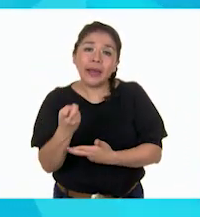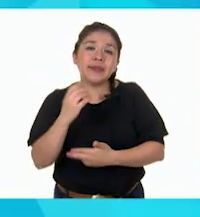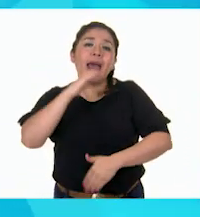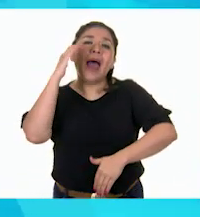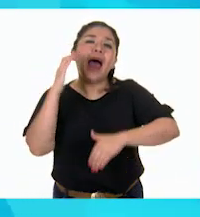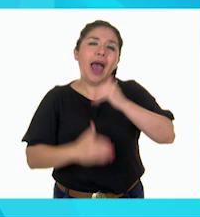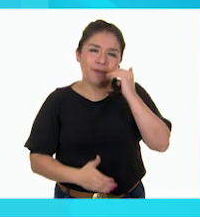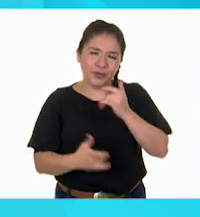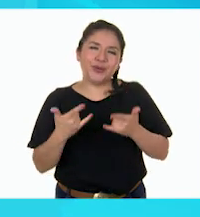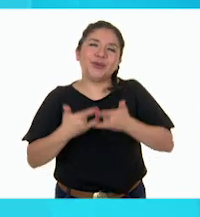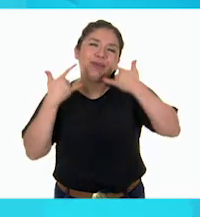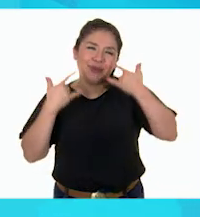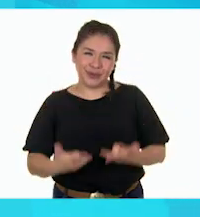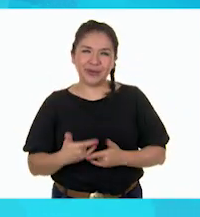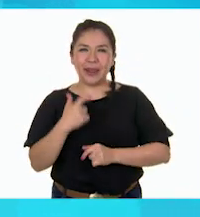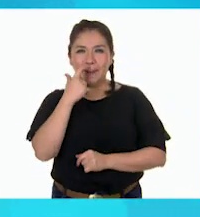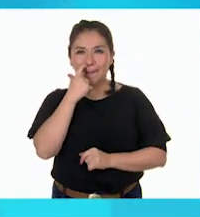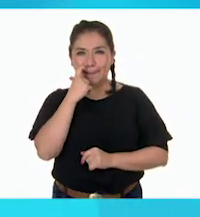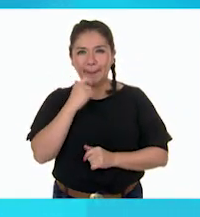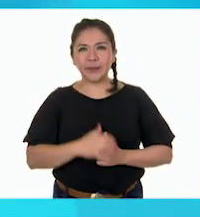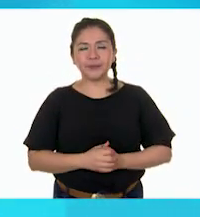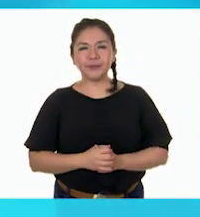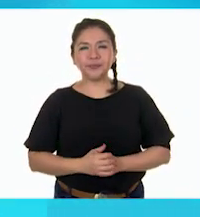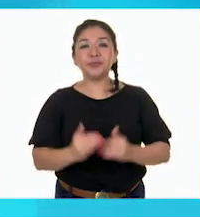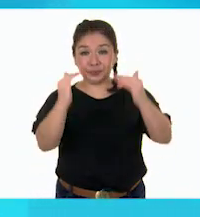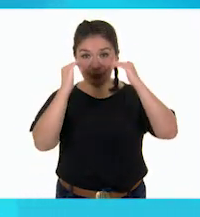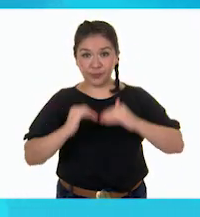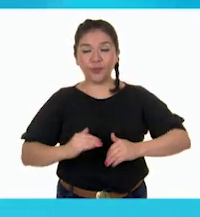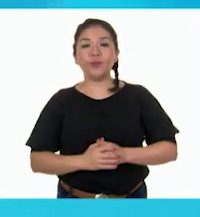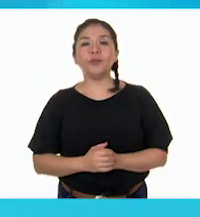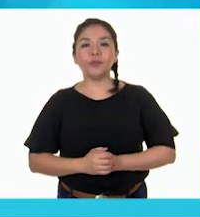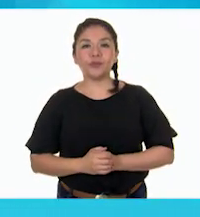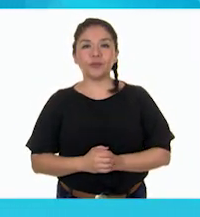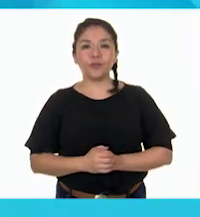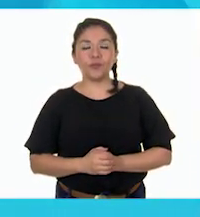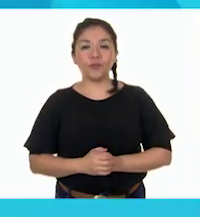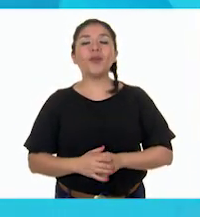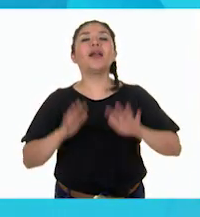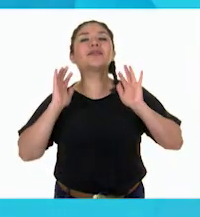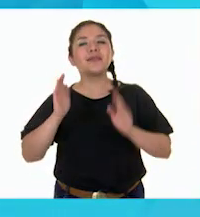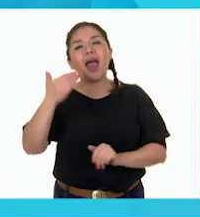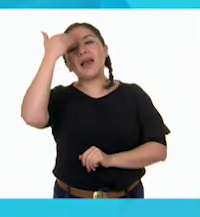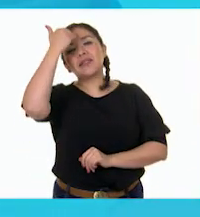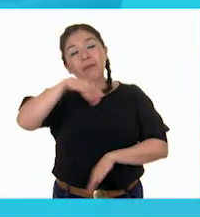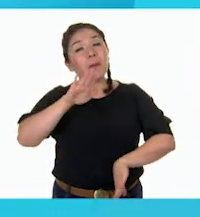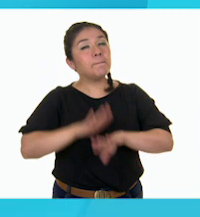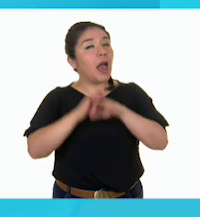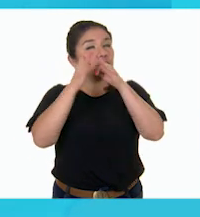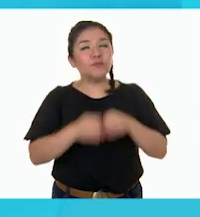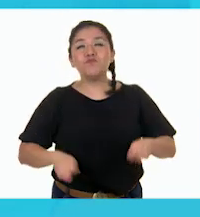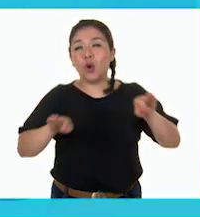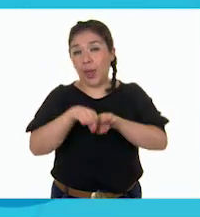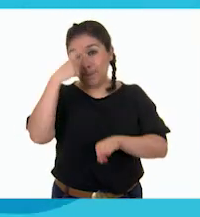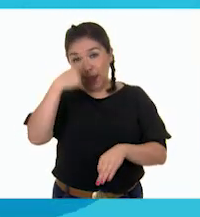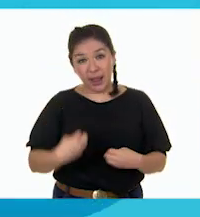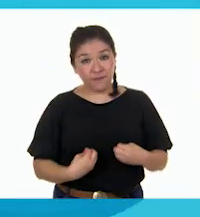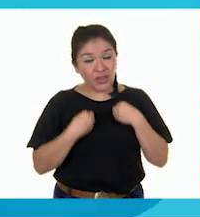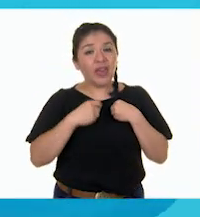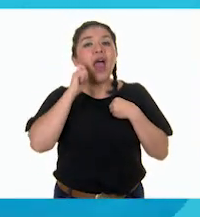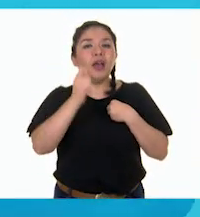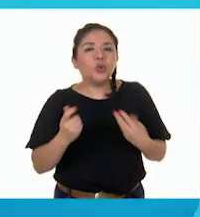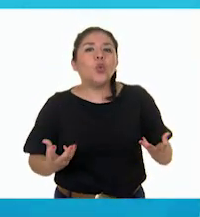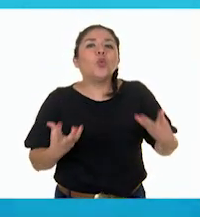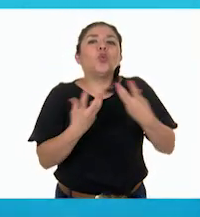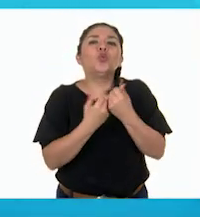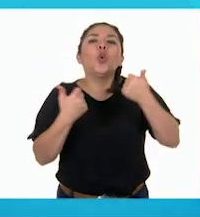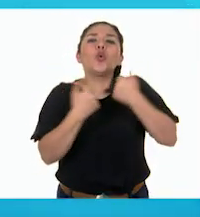colorado, este cuento se ha acabado. Hansel y Gretel. Y supieron que lo más importante en la vida es estar junto a